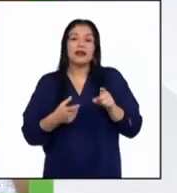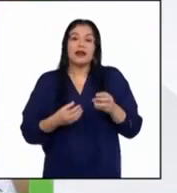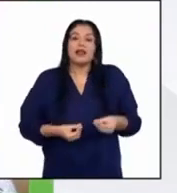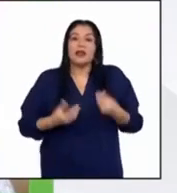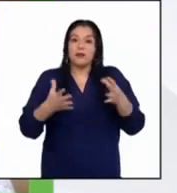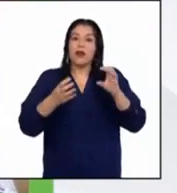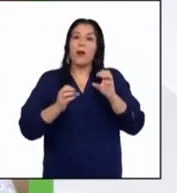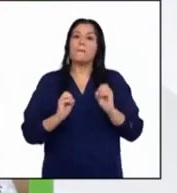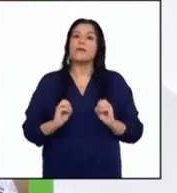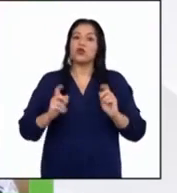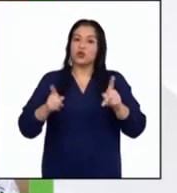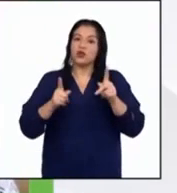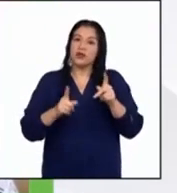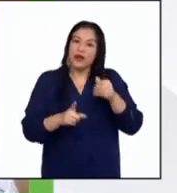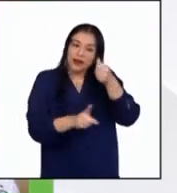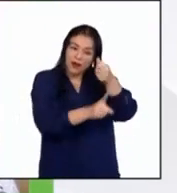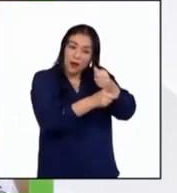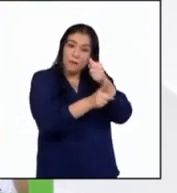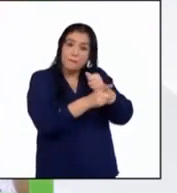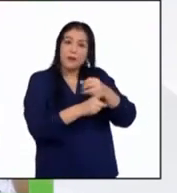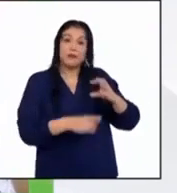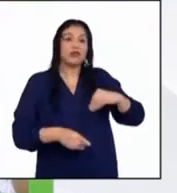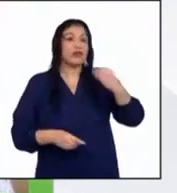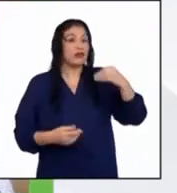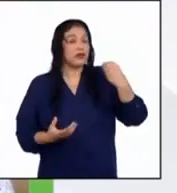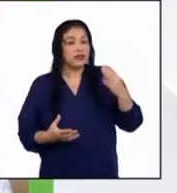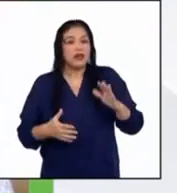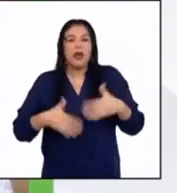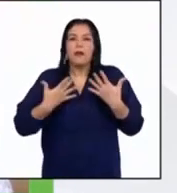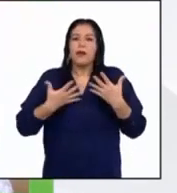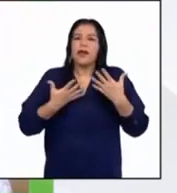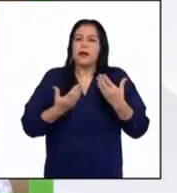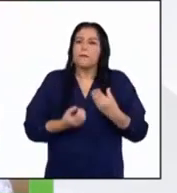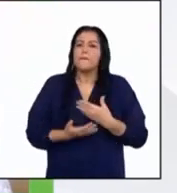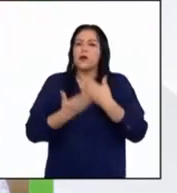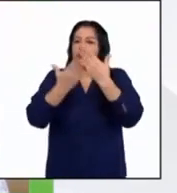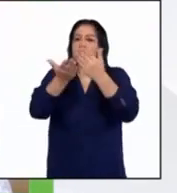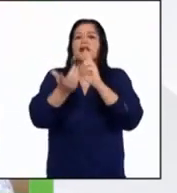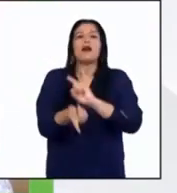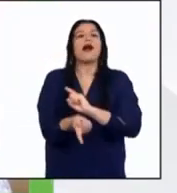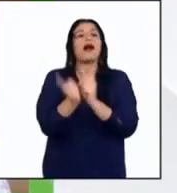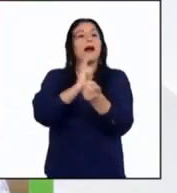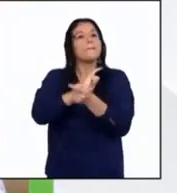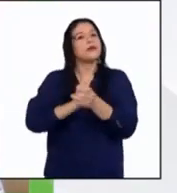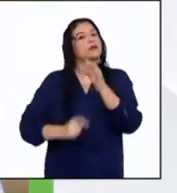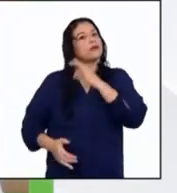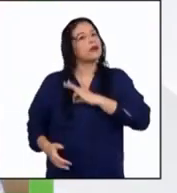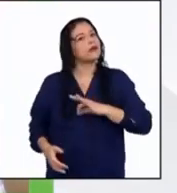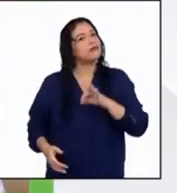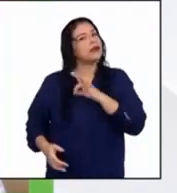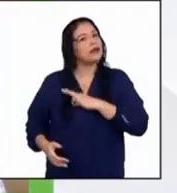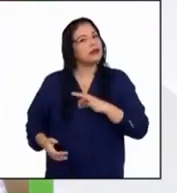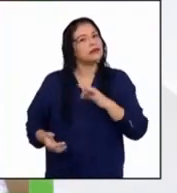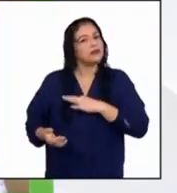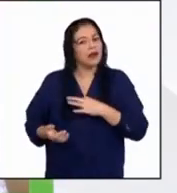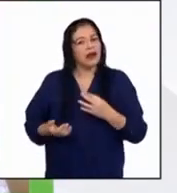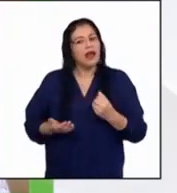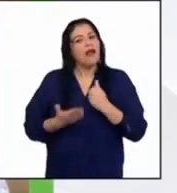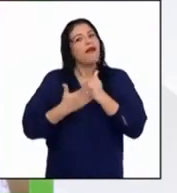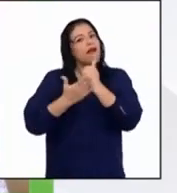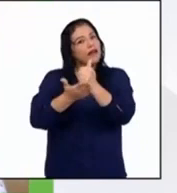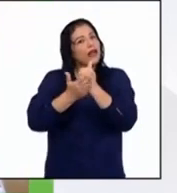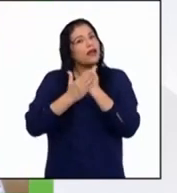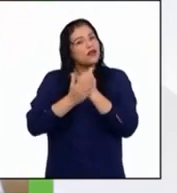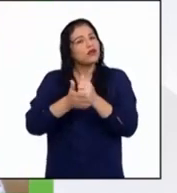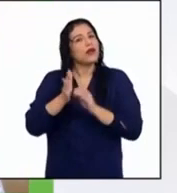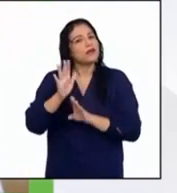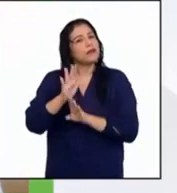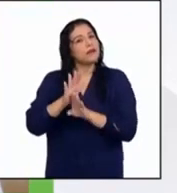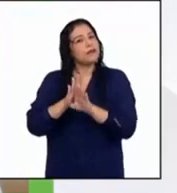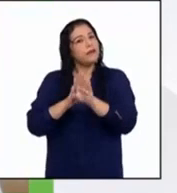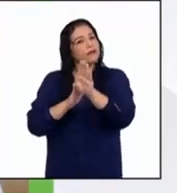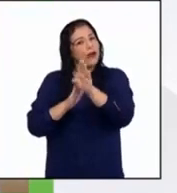ellos propongan cambios para el bienestar y contribuir a la mejora del servicio y de su